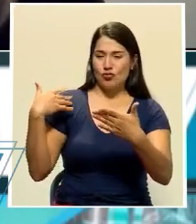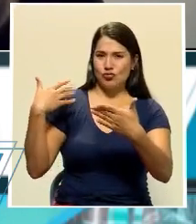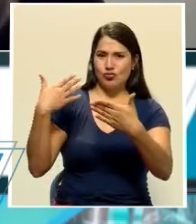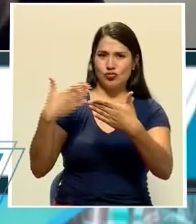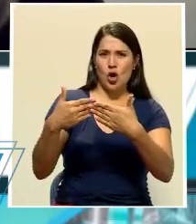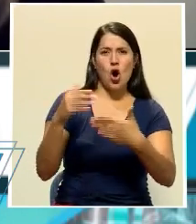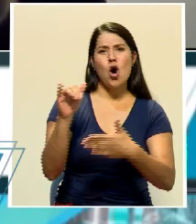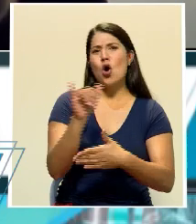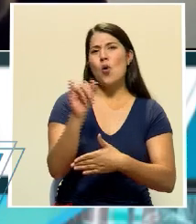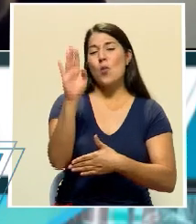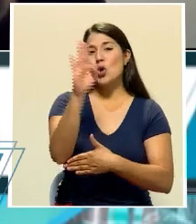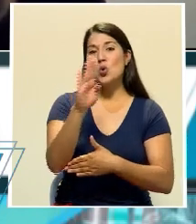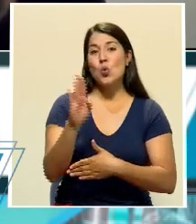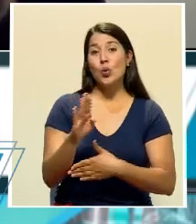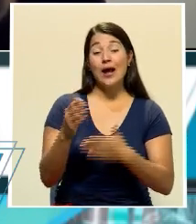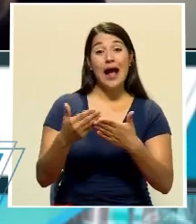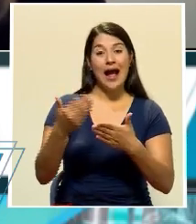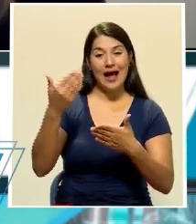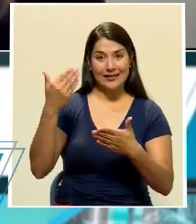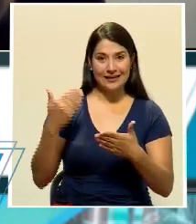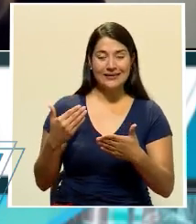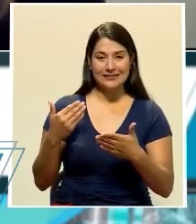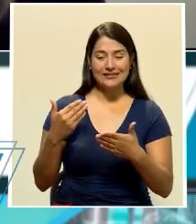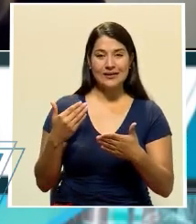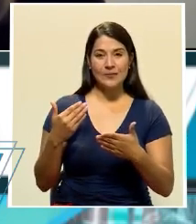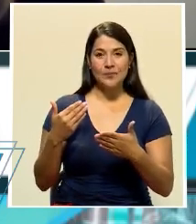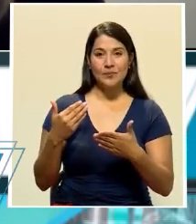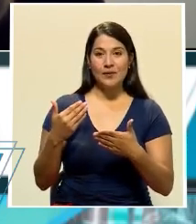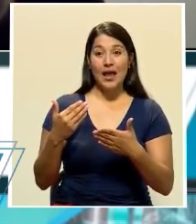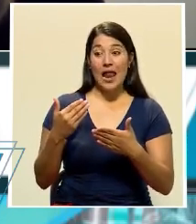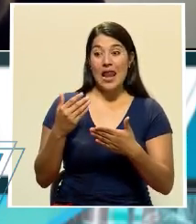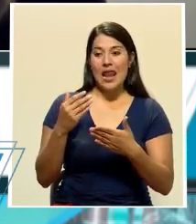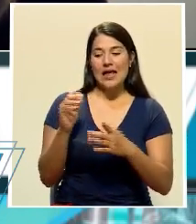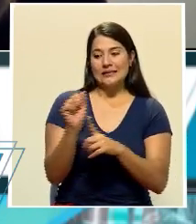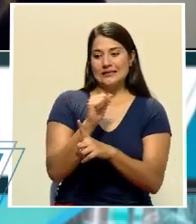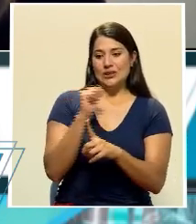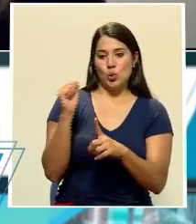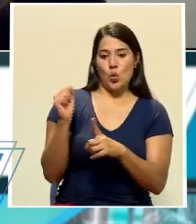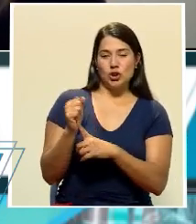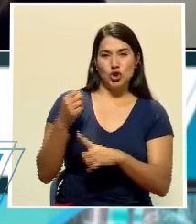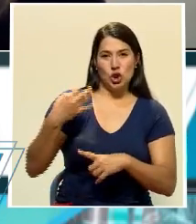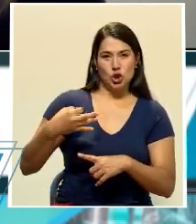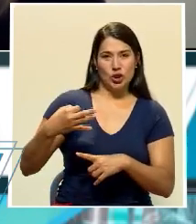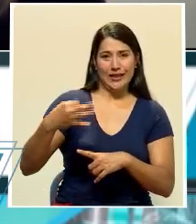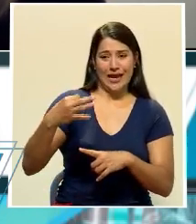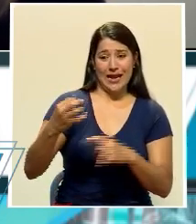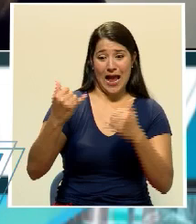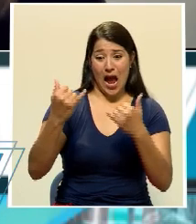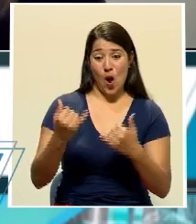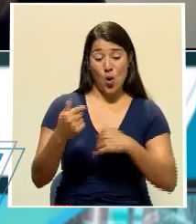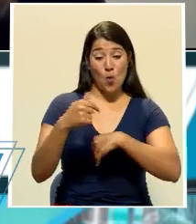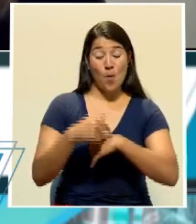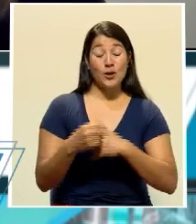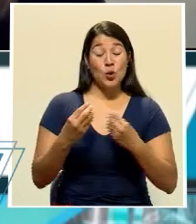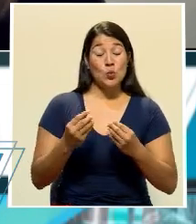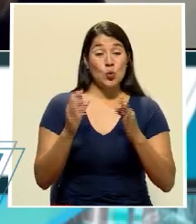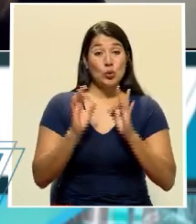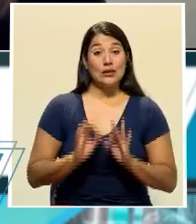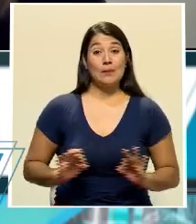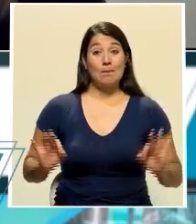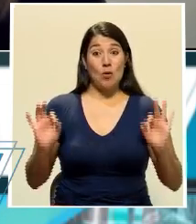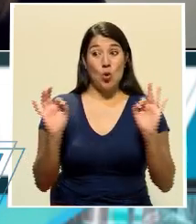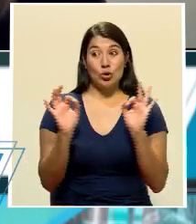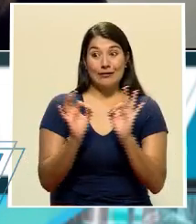como nunca antes, en la vivencia cotidiana de un momento tan significativo,